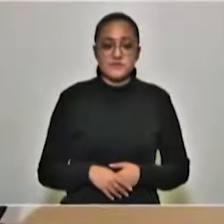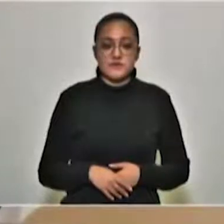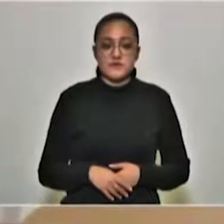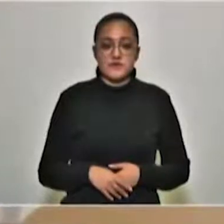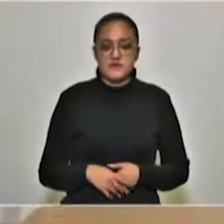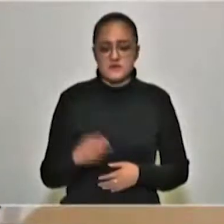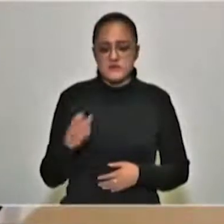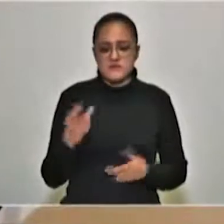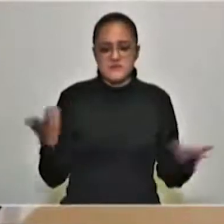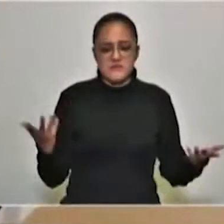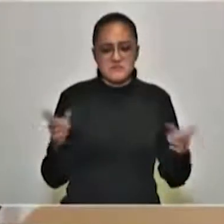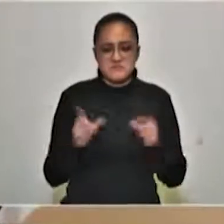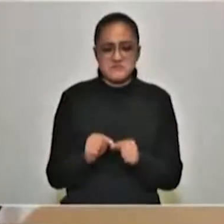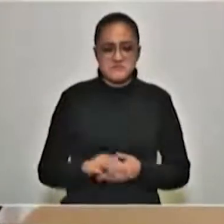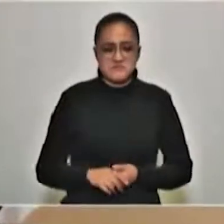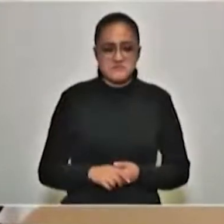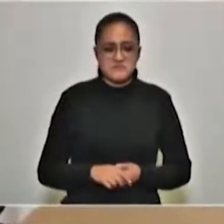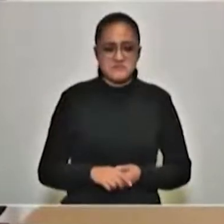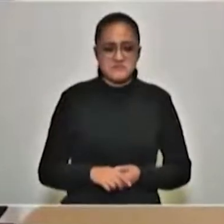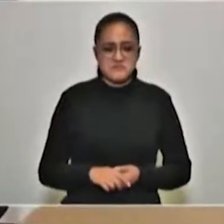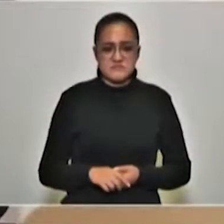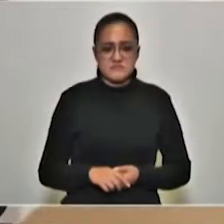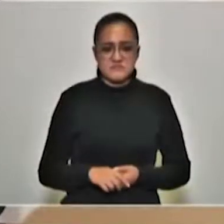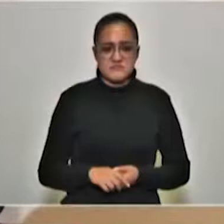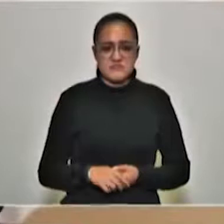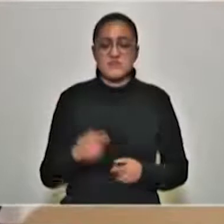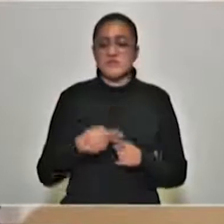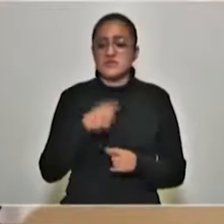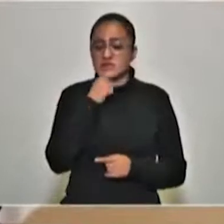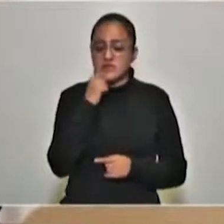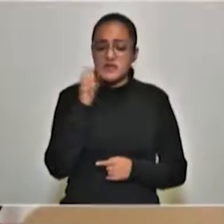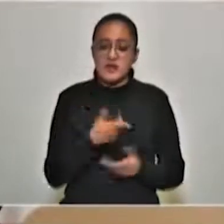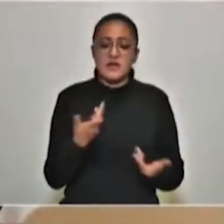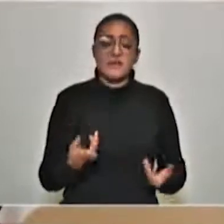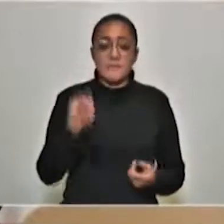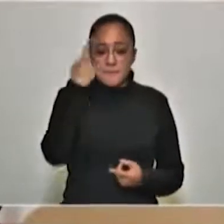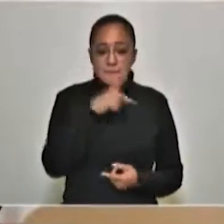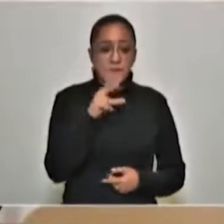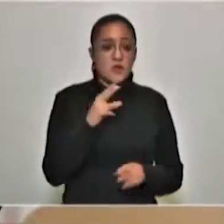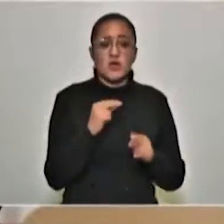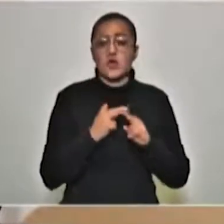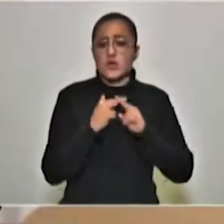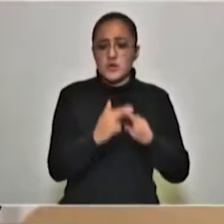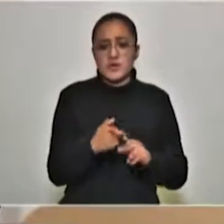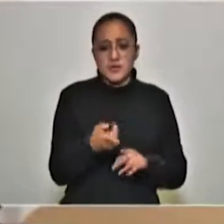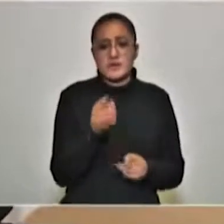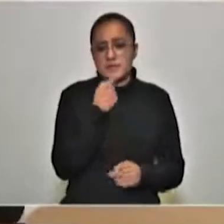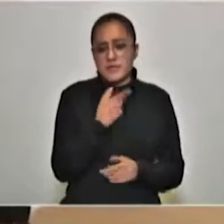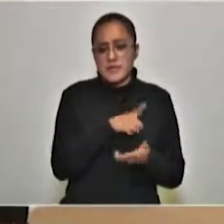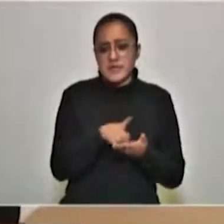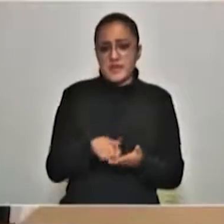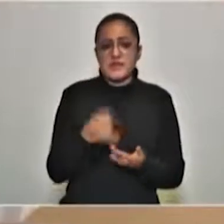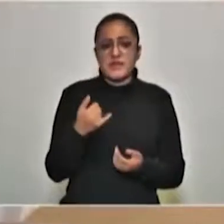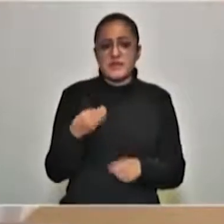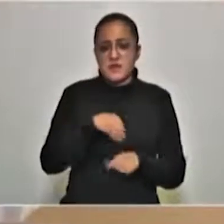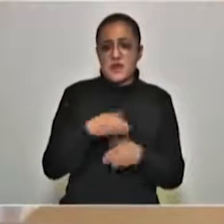después privilegios a una parte que es para que no se cumple el estado derecho y para que hayan